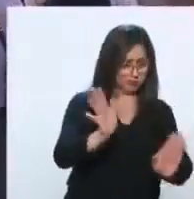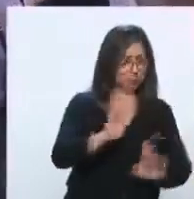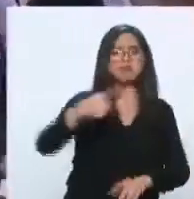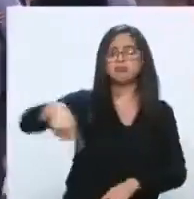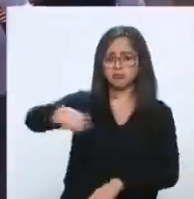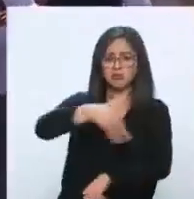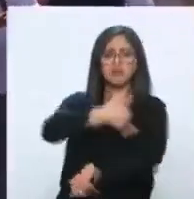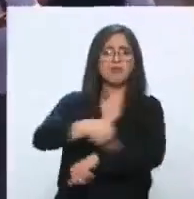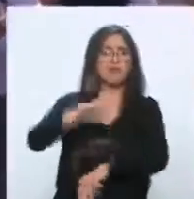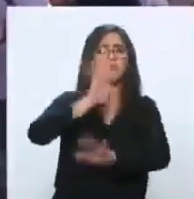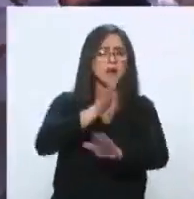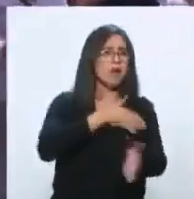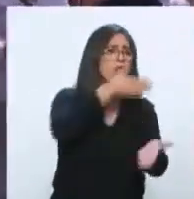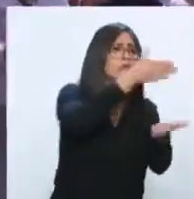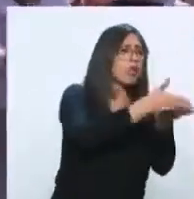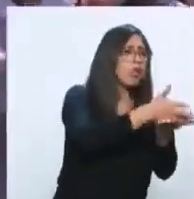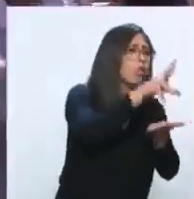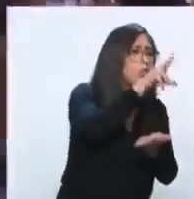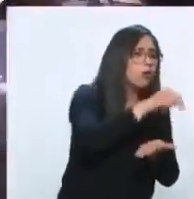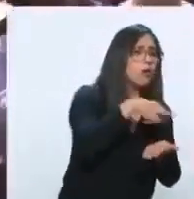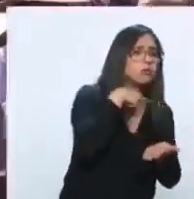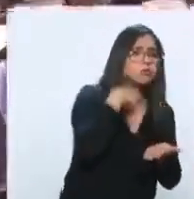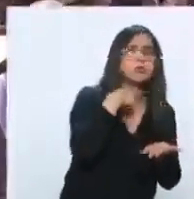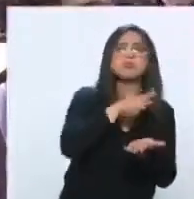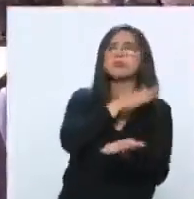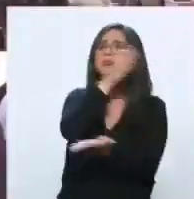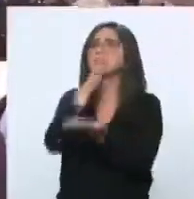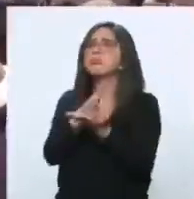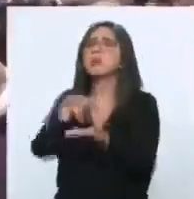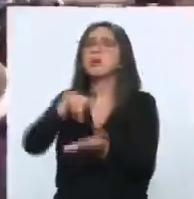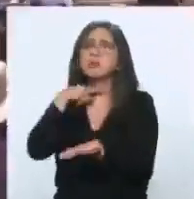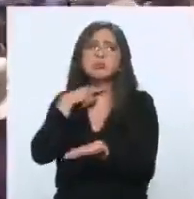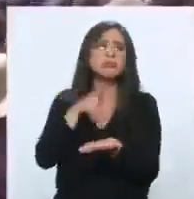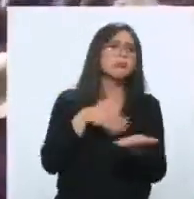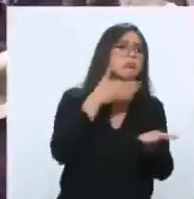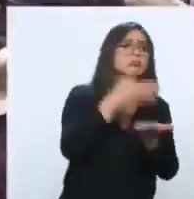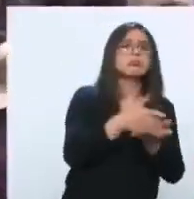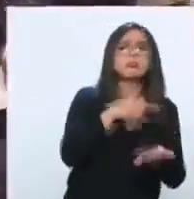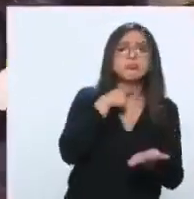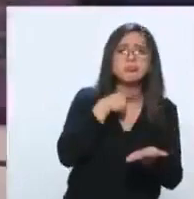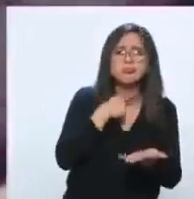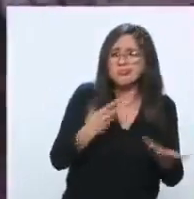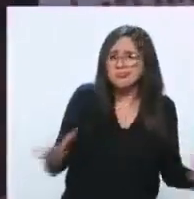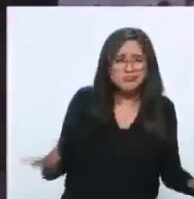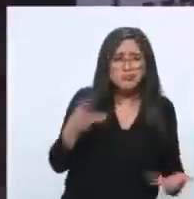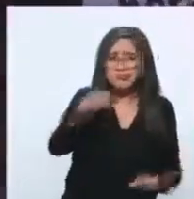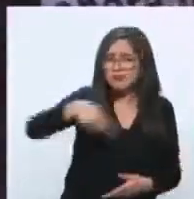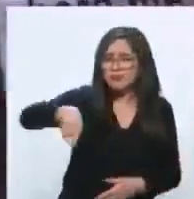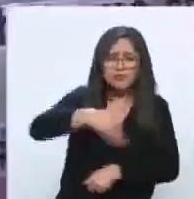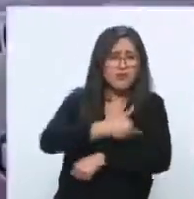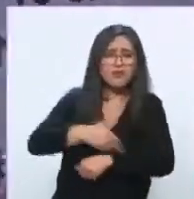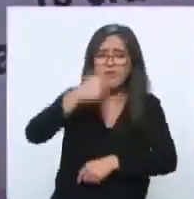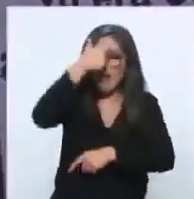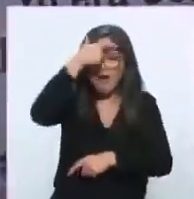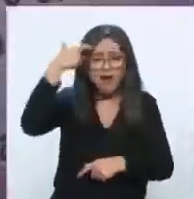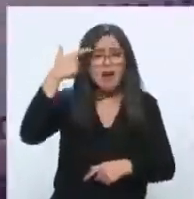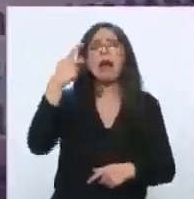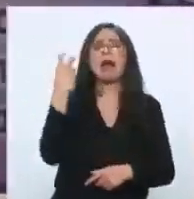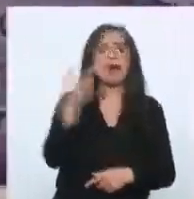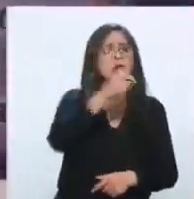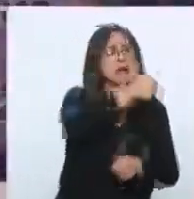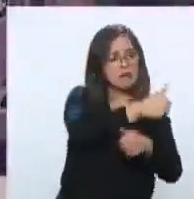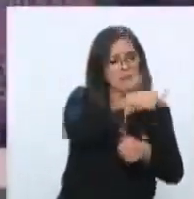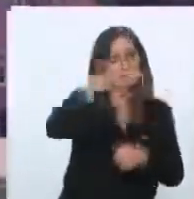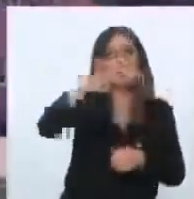les resuelva, que no se busque, que no se investigue. Entonces, este protocolo intenta aclarar las diferentes